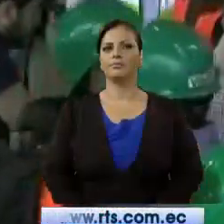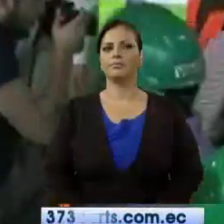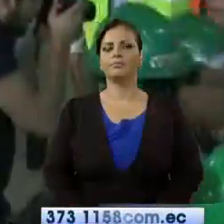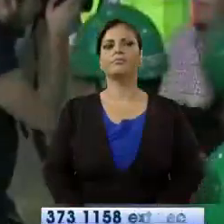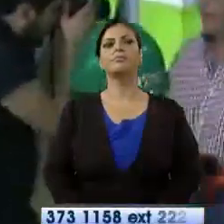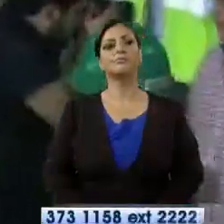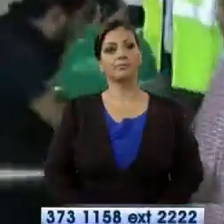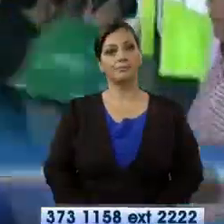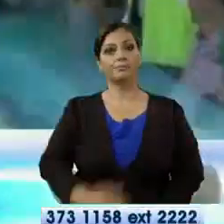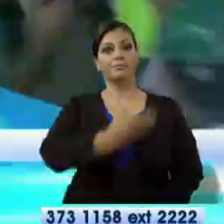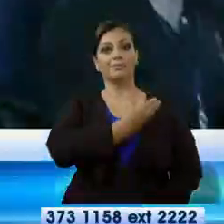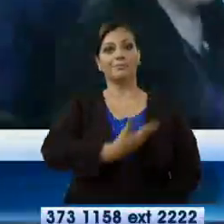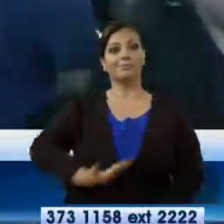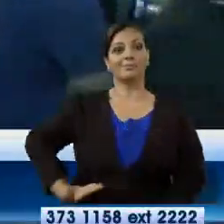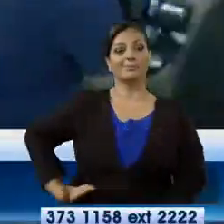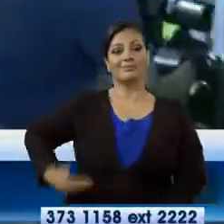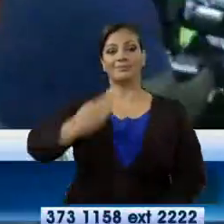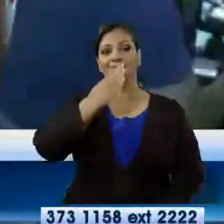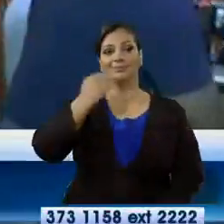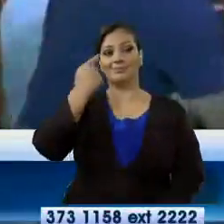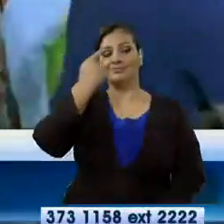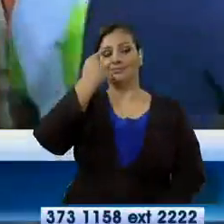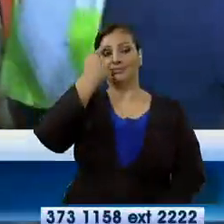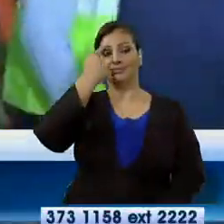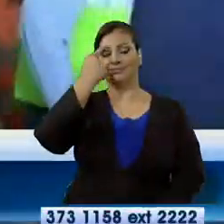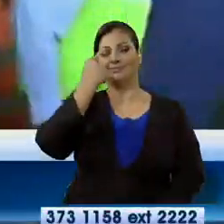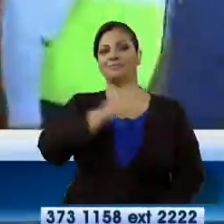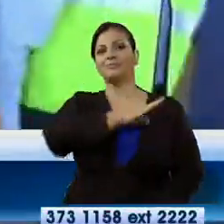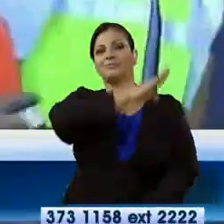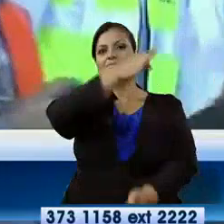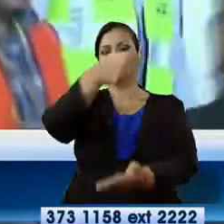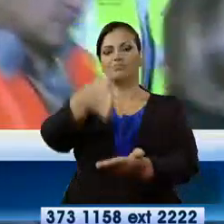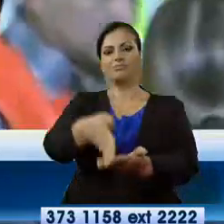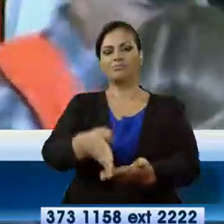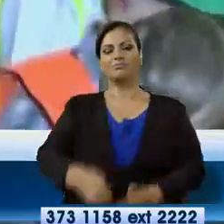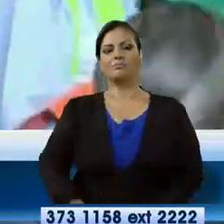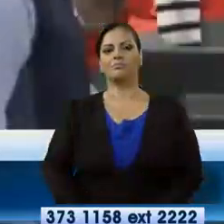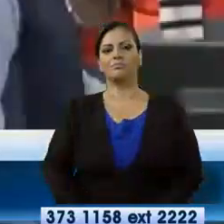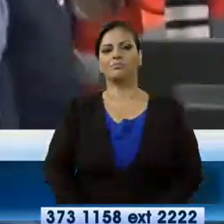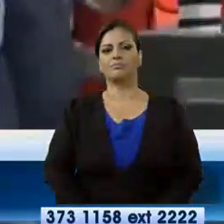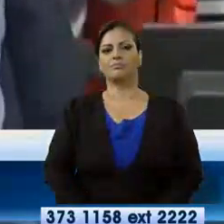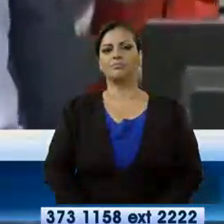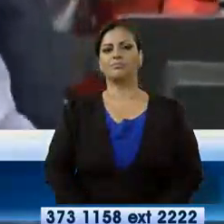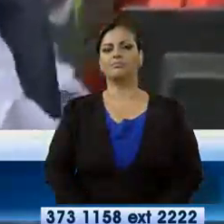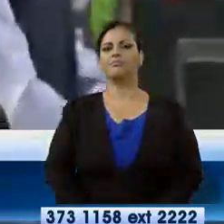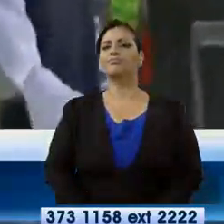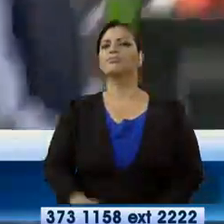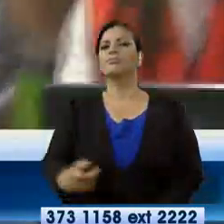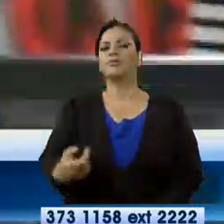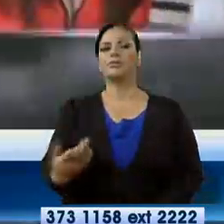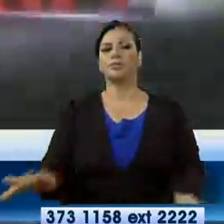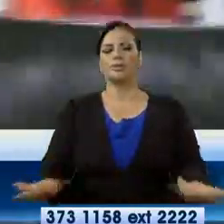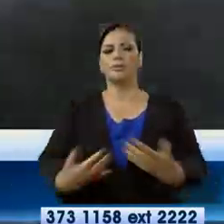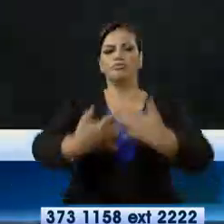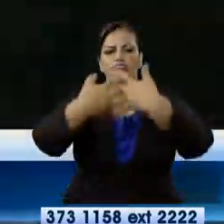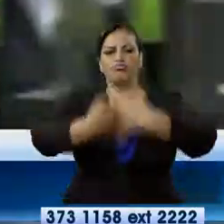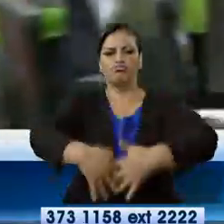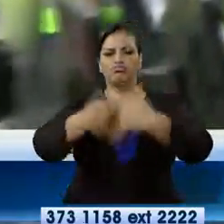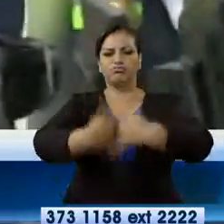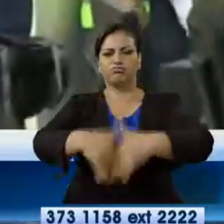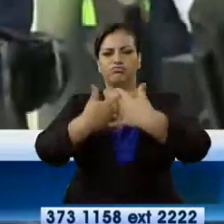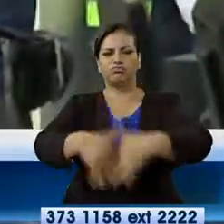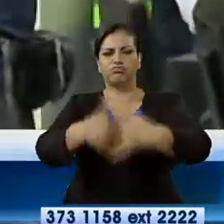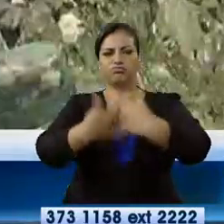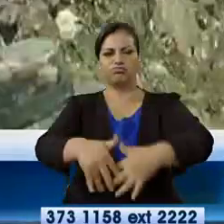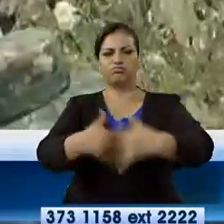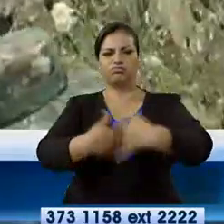El primer mandatario recorrió la obra ejecutada por el Ministerio de Electricidad y Energía Renovable a través de la Corporación Eléctrica del Ecuador, que está ubicada en el